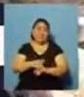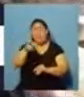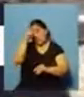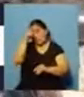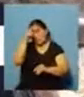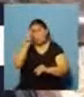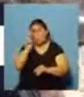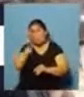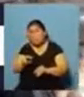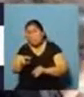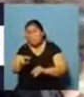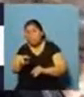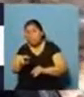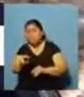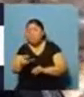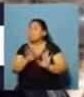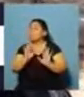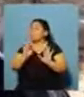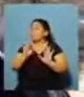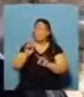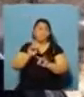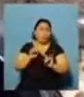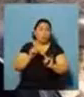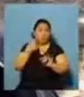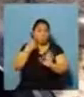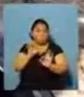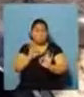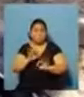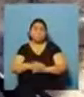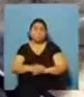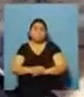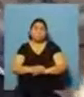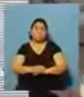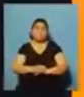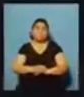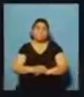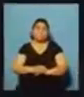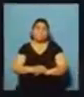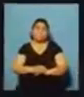operativo? Por el momento no tenemos registro de que haya personas lesionadas.